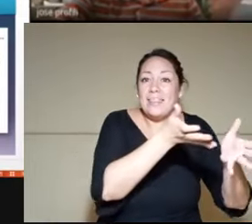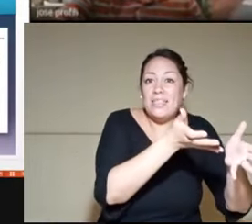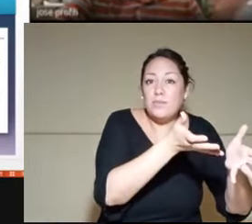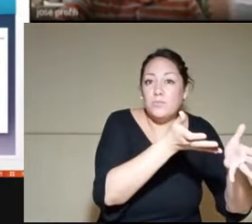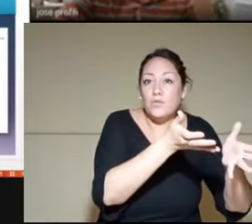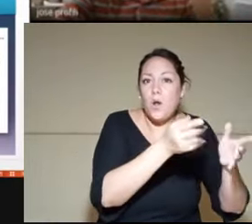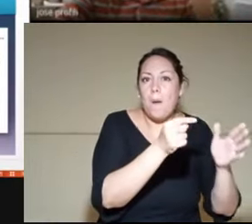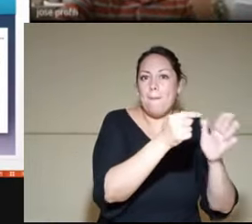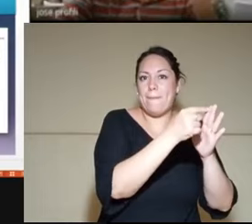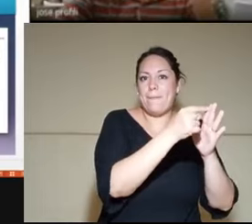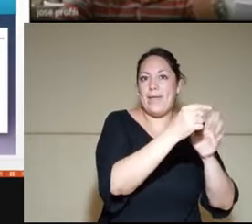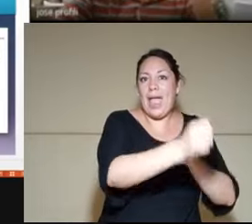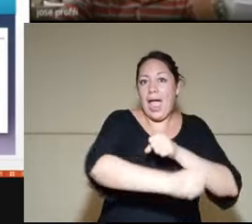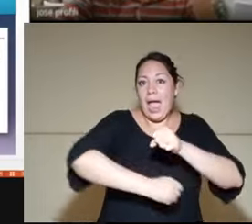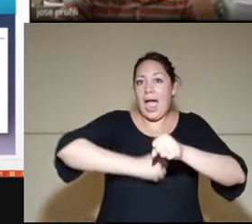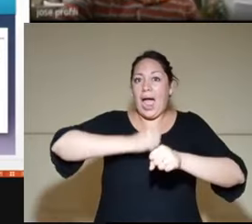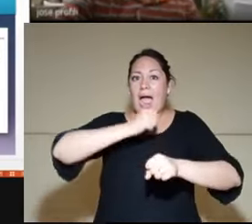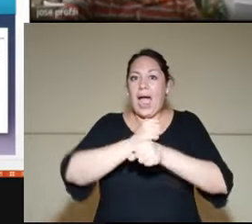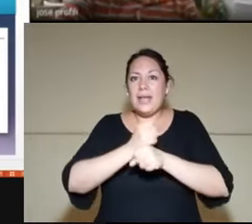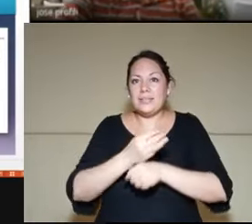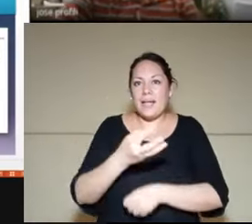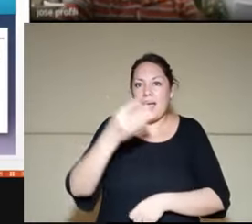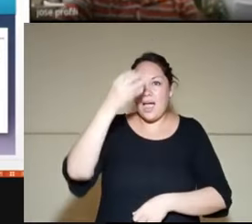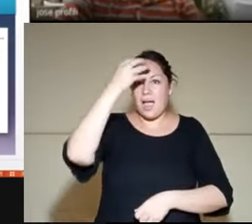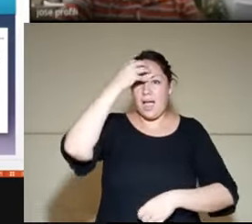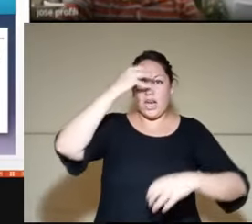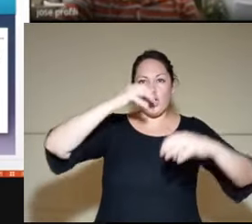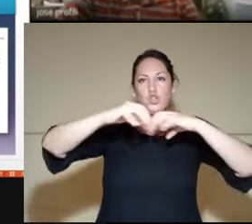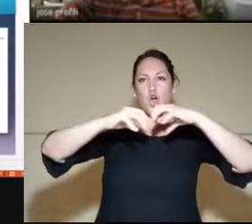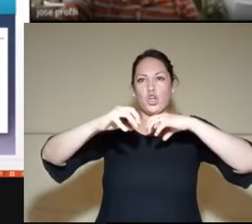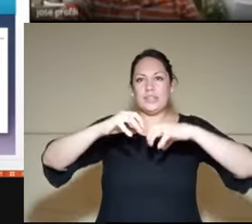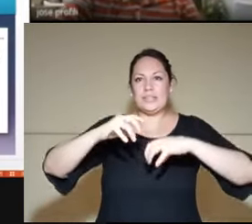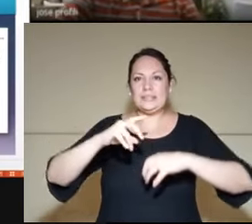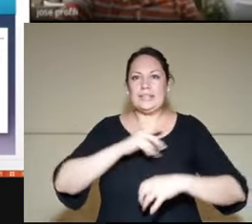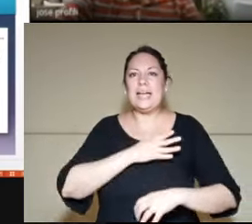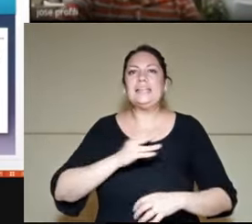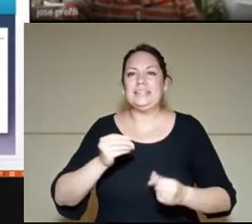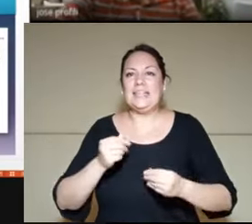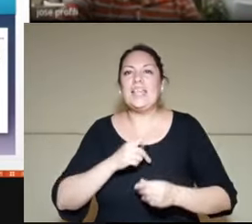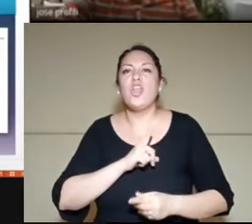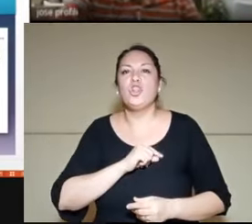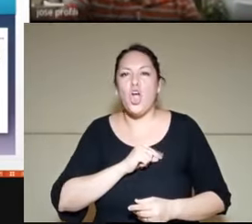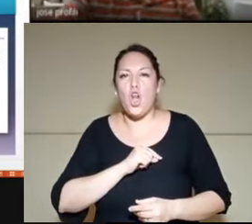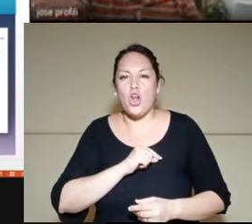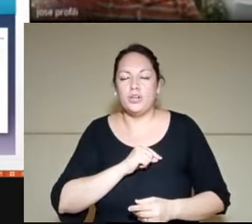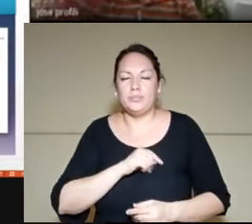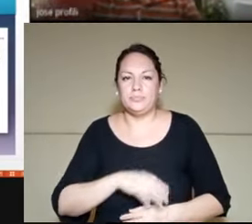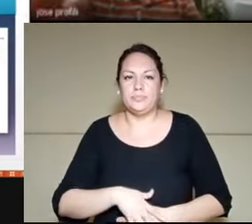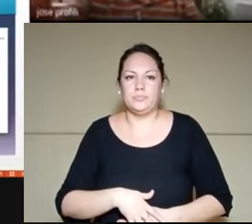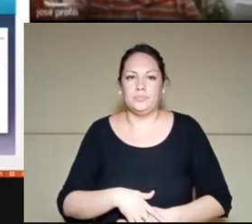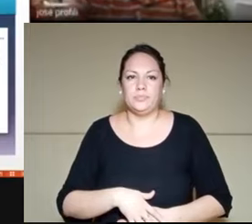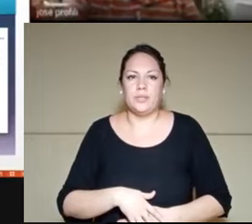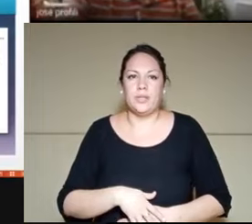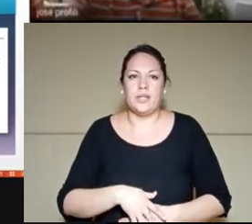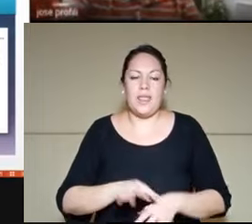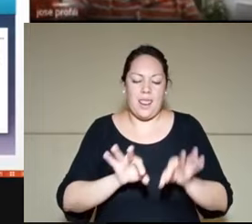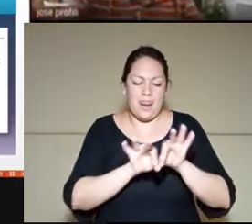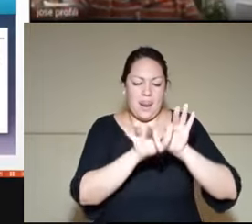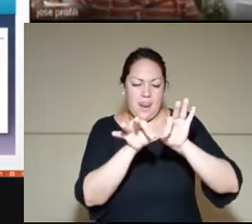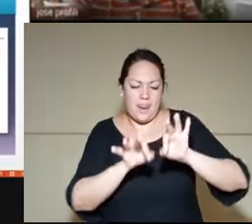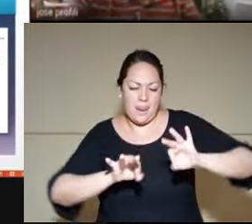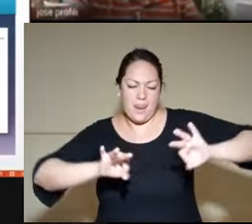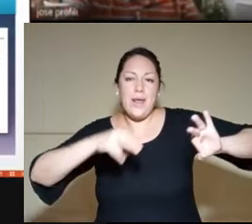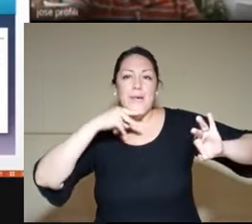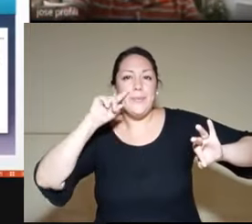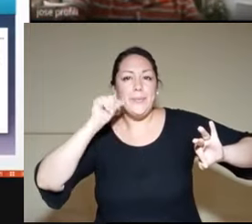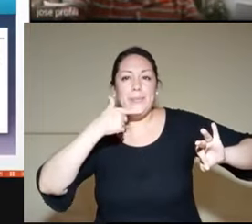un pinchazo, hasta llegar a la corteza para sentir el dolor o sentir que me estoy pinchando. En alguna parte de la vía